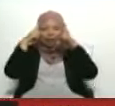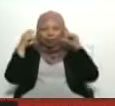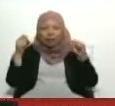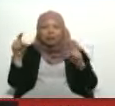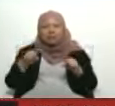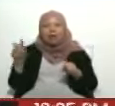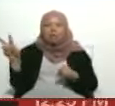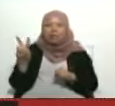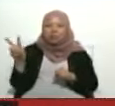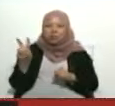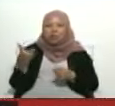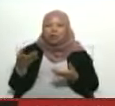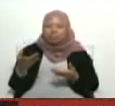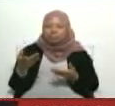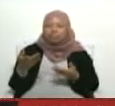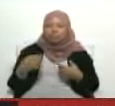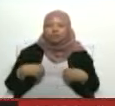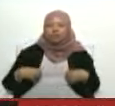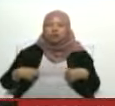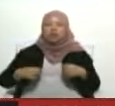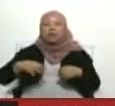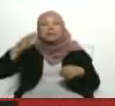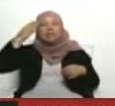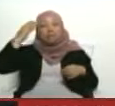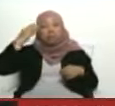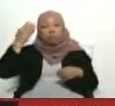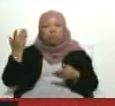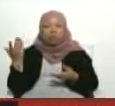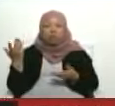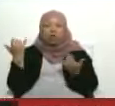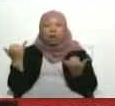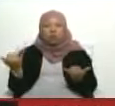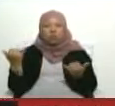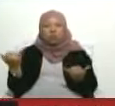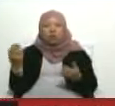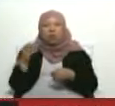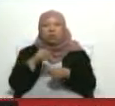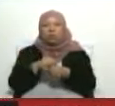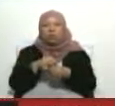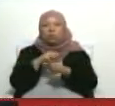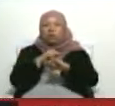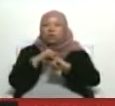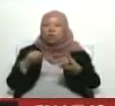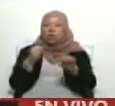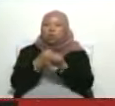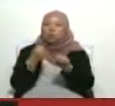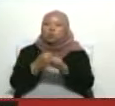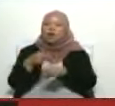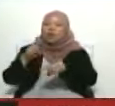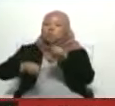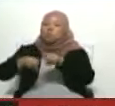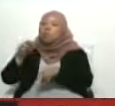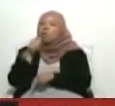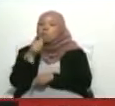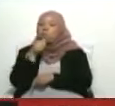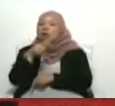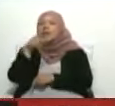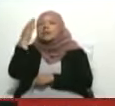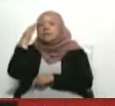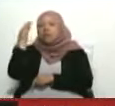Tenemos las pistas, para que sepan de una vez, que determina cuál ha sido la fuente logística. Ya lo